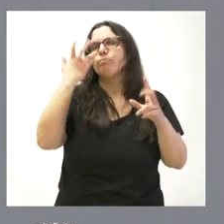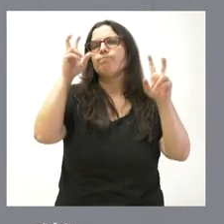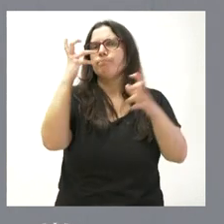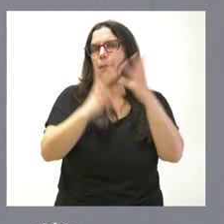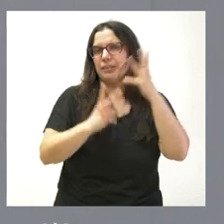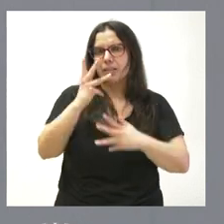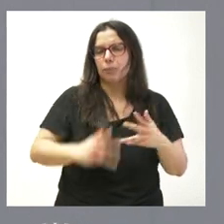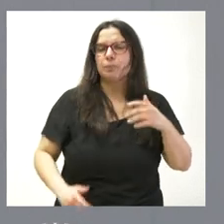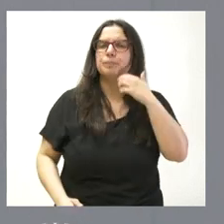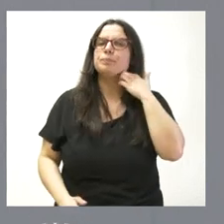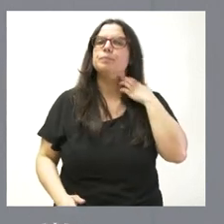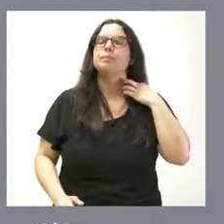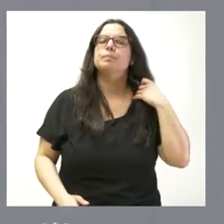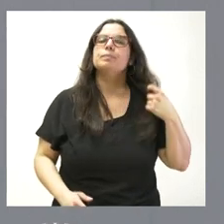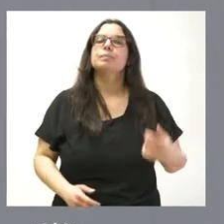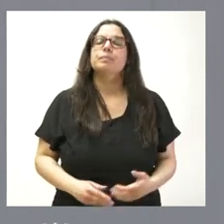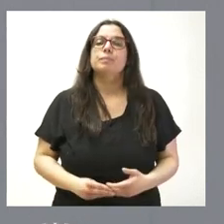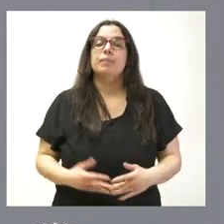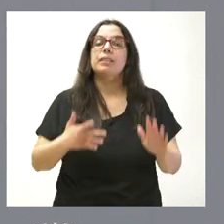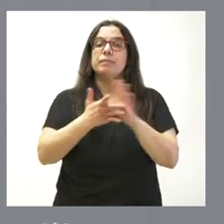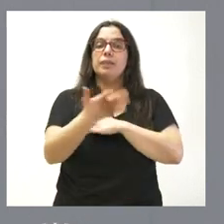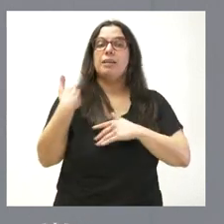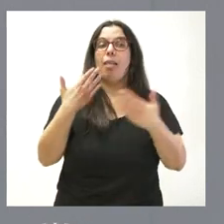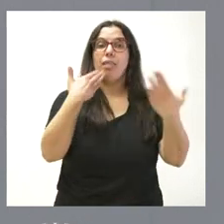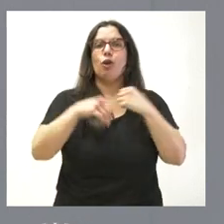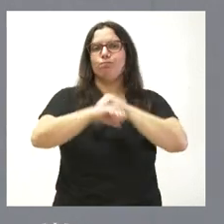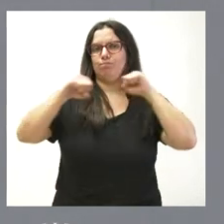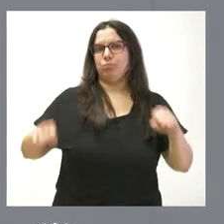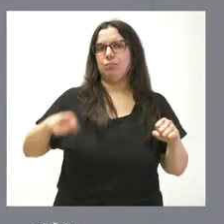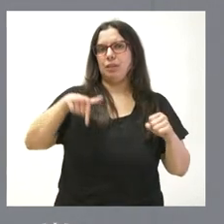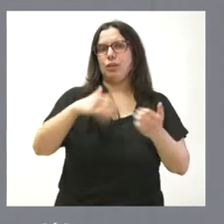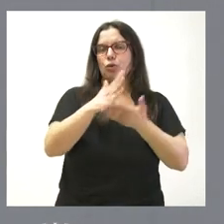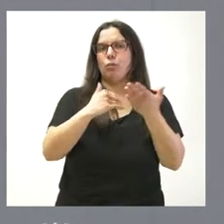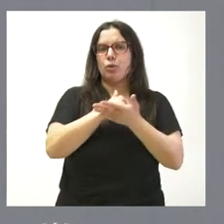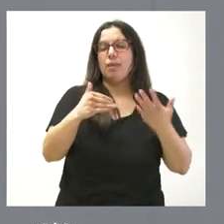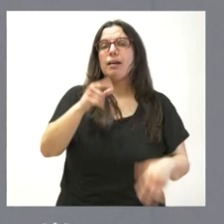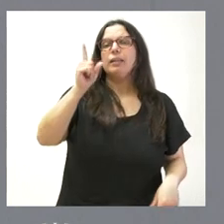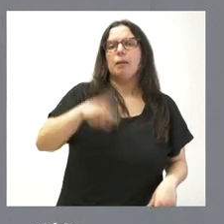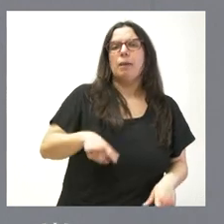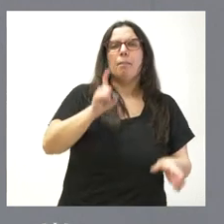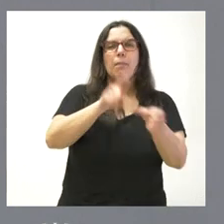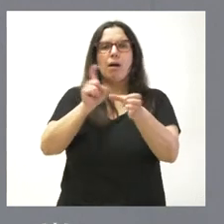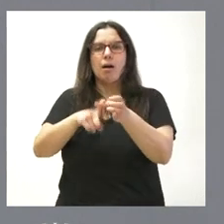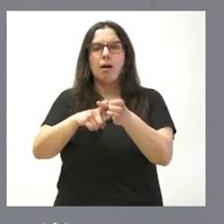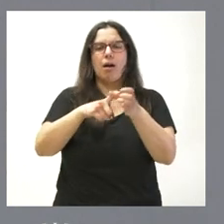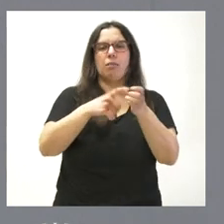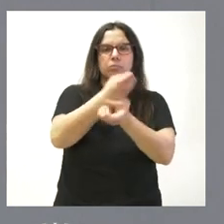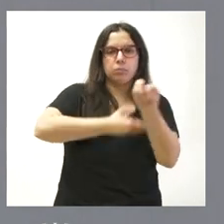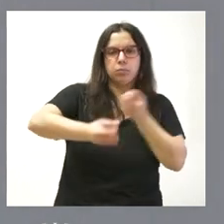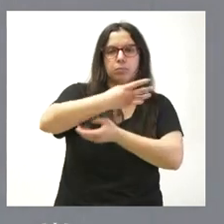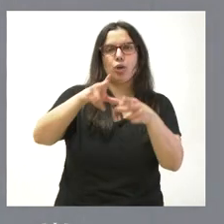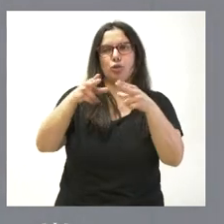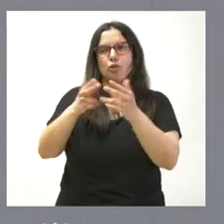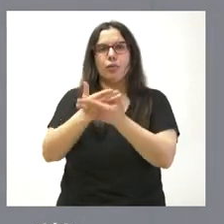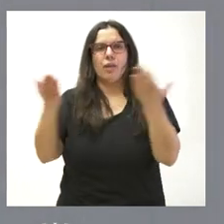administrativo con esto se fortalece sin lugar a duda el diálogo en nuestra comunidad Autónoma y se fortalece también la participación del conjunto de la sociedad y